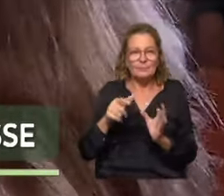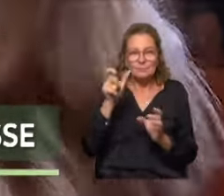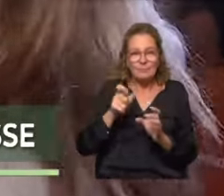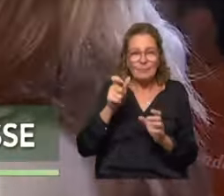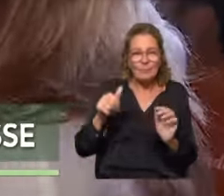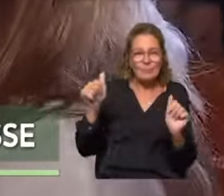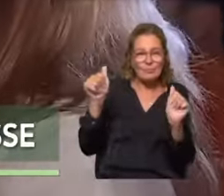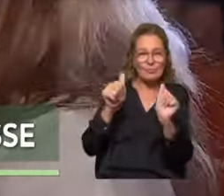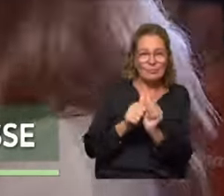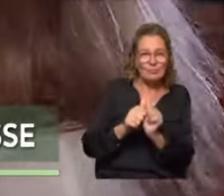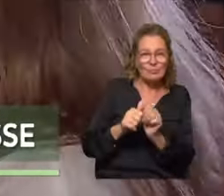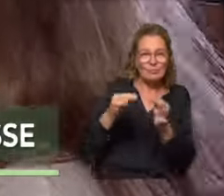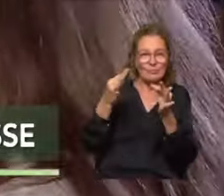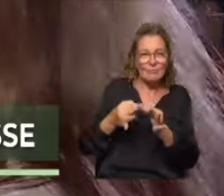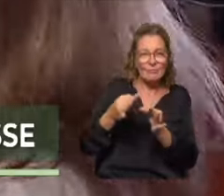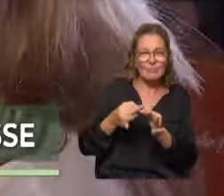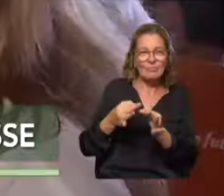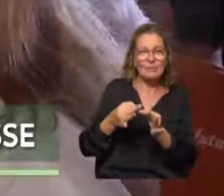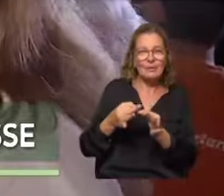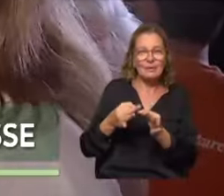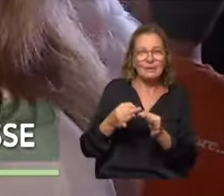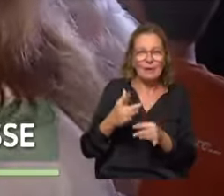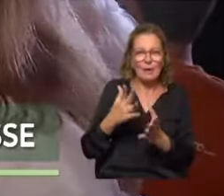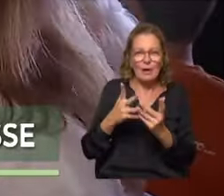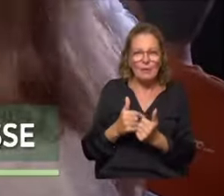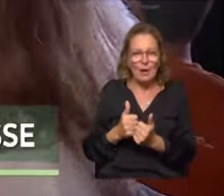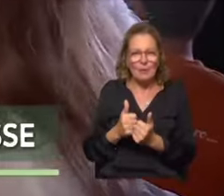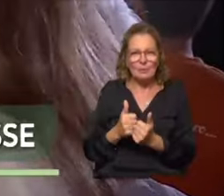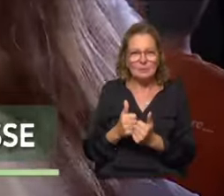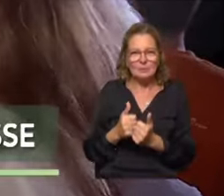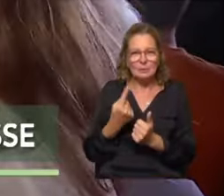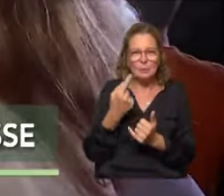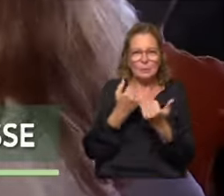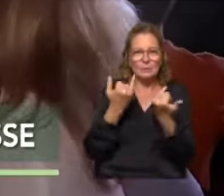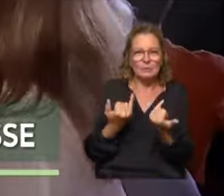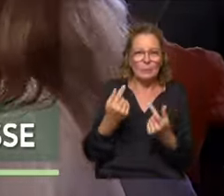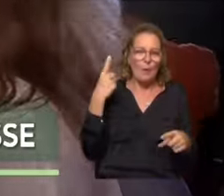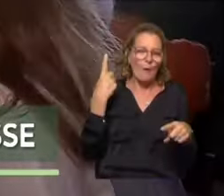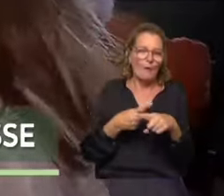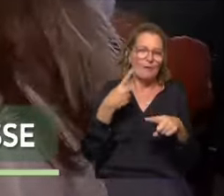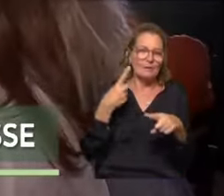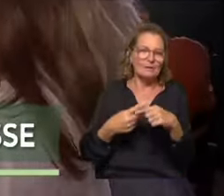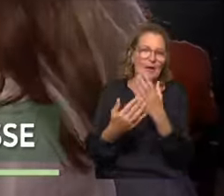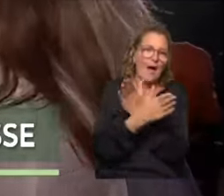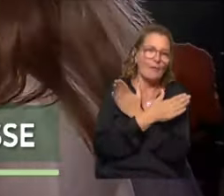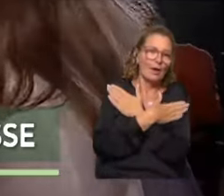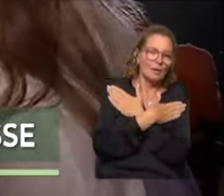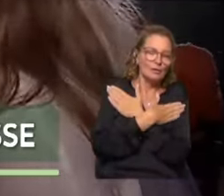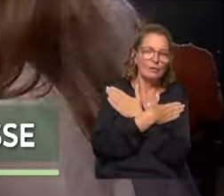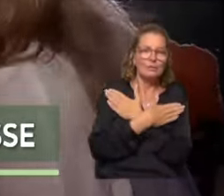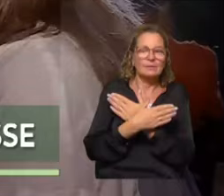ha acompañado realmente de una forma espectacular. Estamos como en un día de celebración, de abrazos,